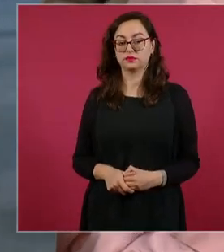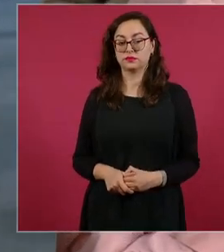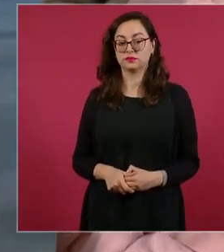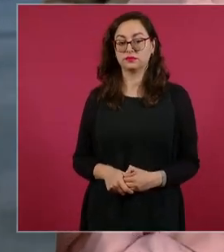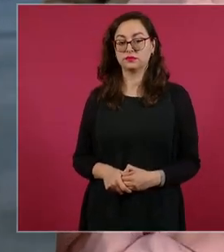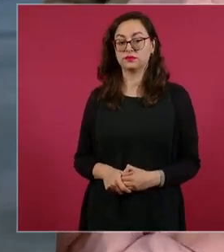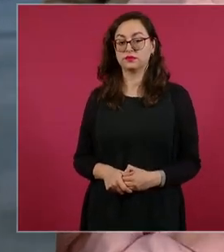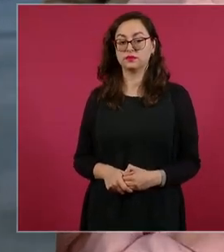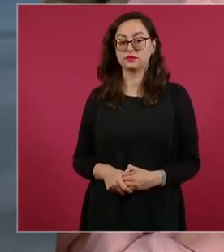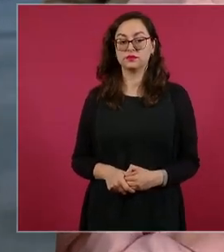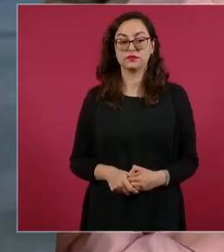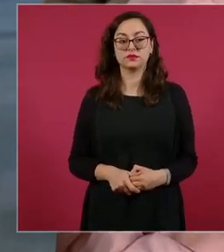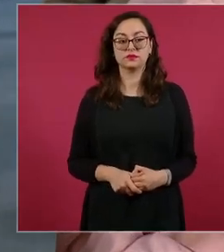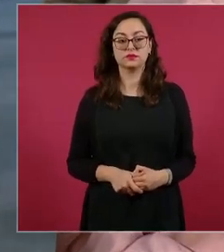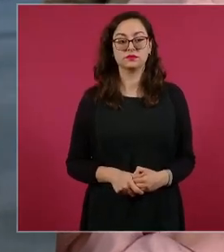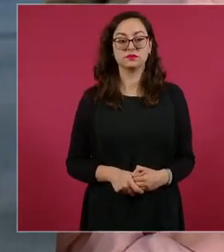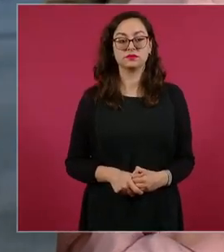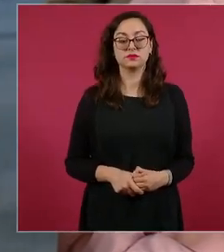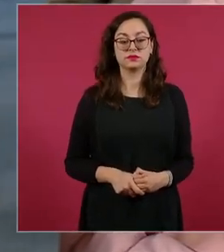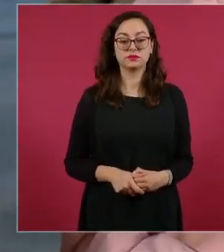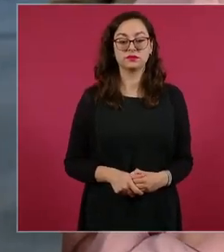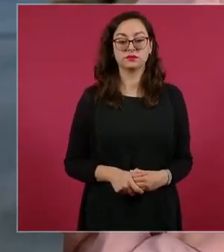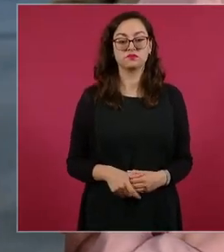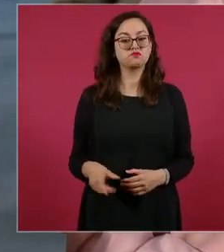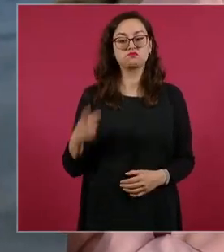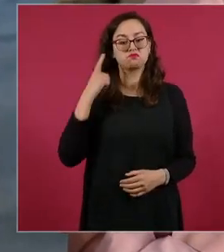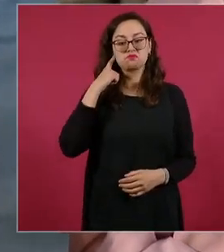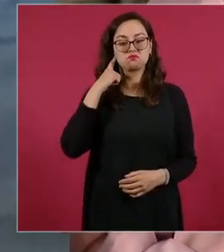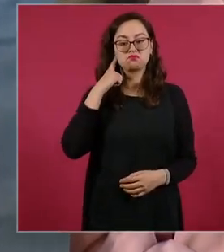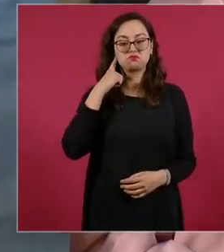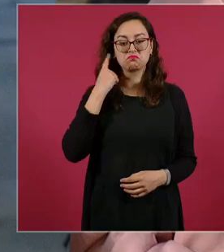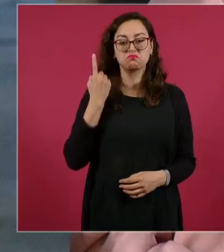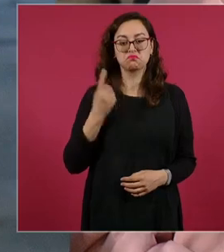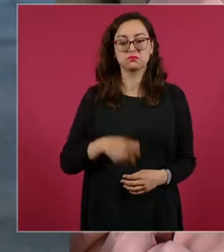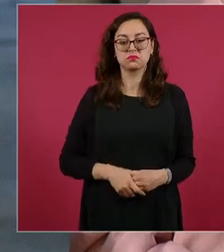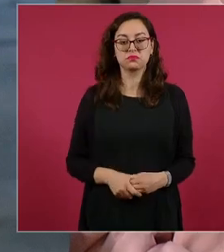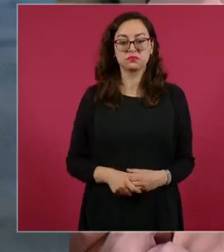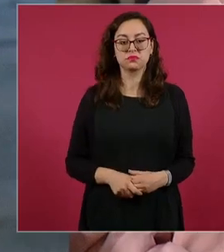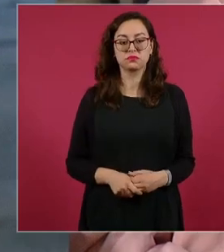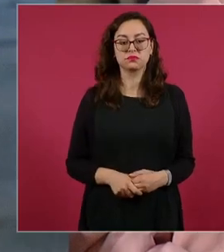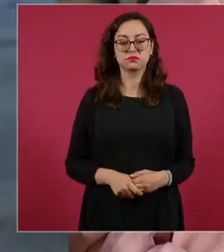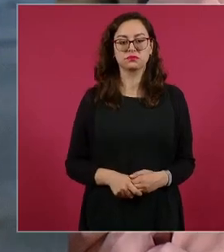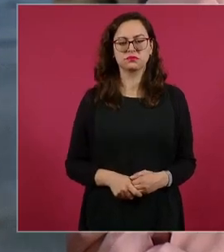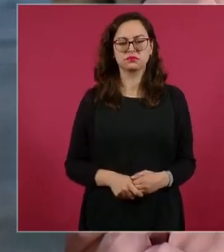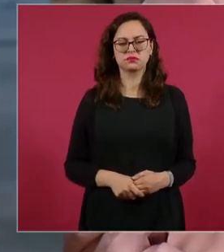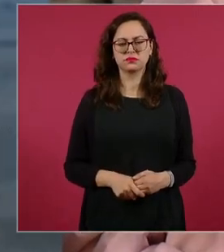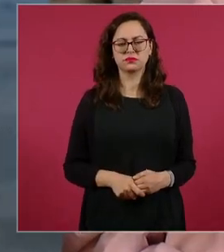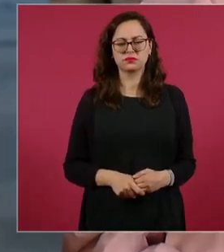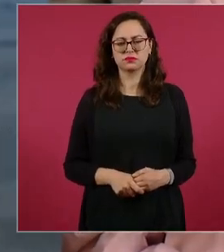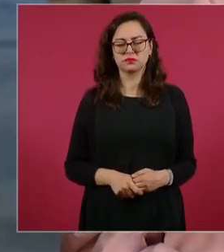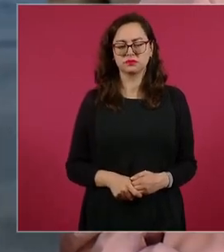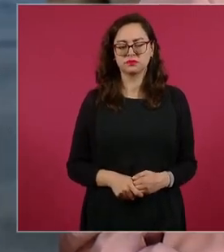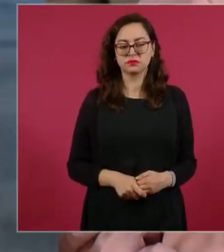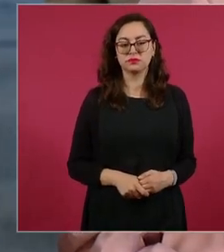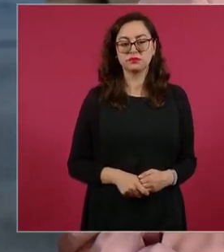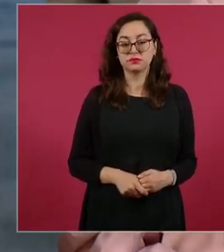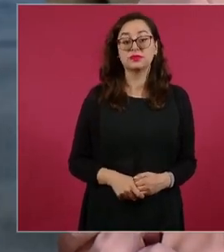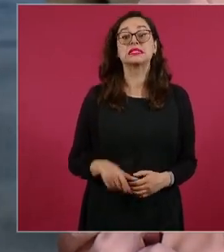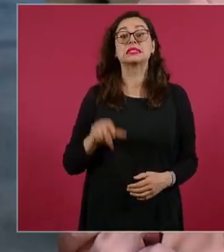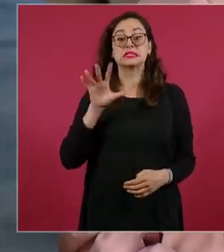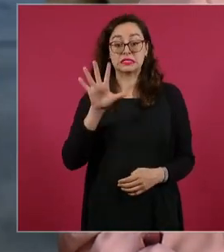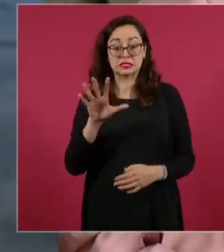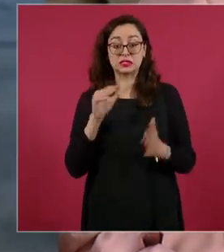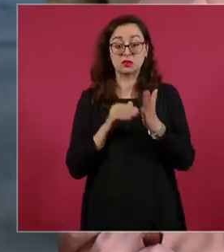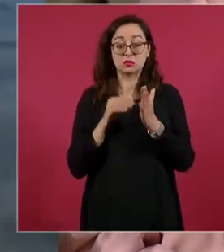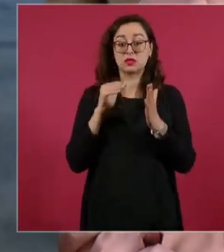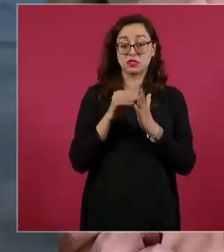En Este Informe De Transparencia Del Gobierno De Estados Unidos Los Más Menos Cinco Millones Y Medio De Dólares Que Ha